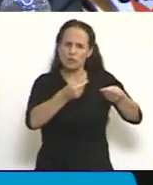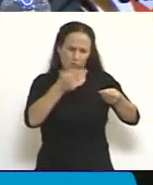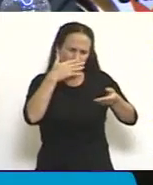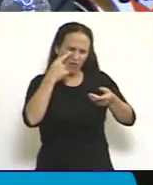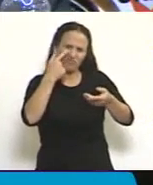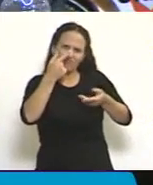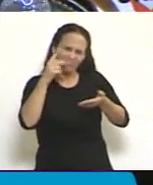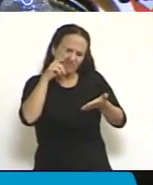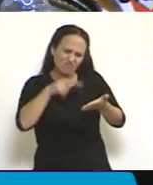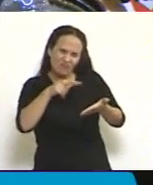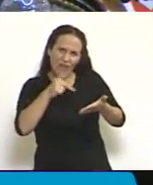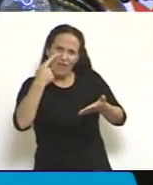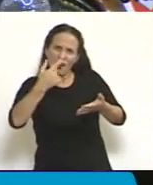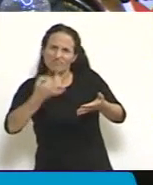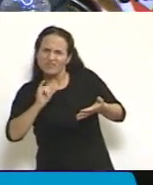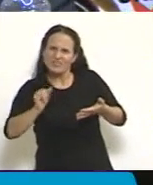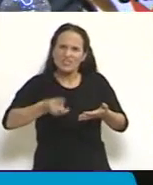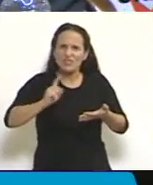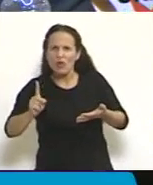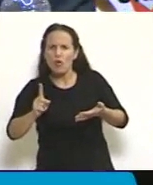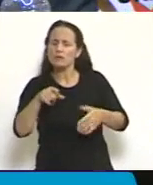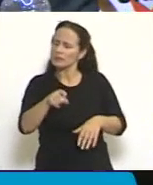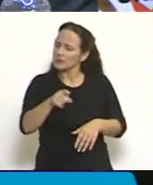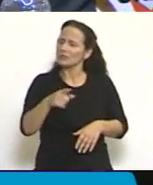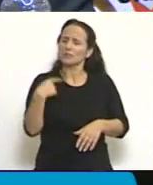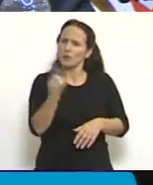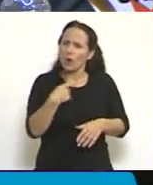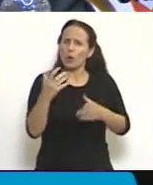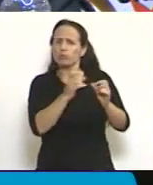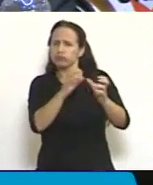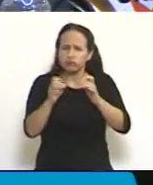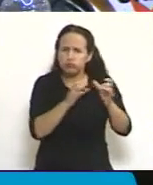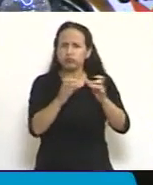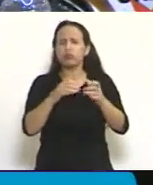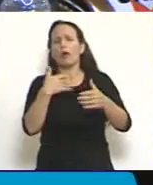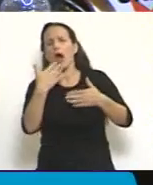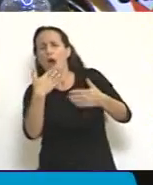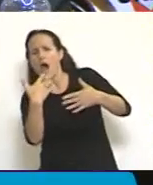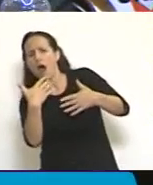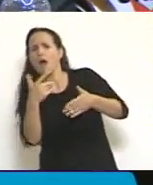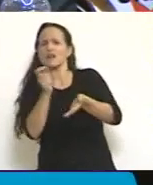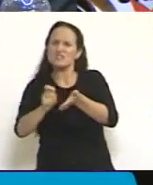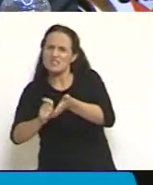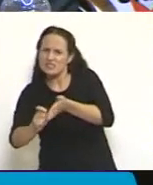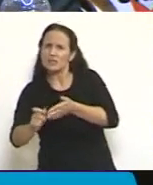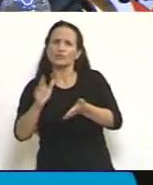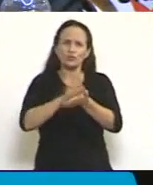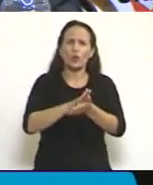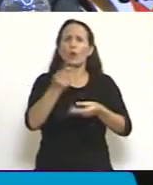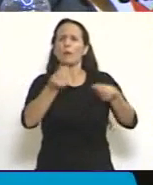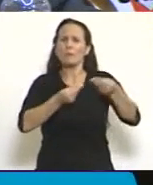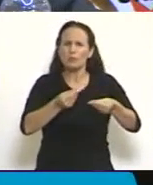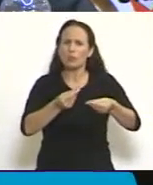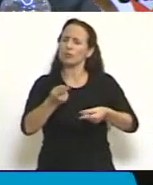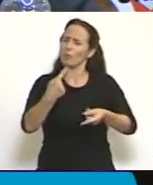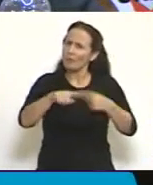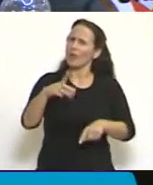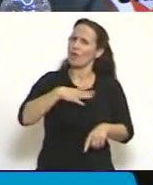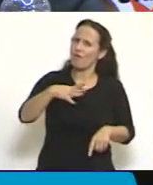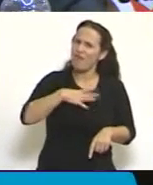Hemos gastado mucha saliva y tinta en las discusiones presupuestarias y no le hemos prestado la misma atención a